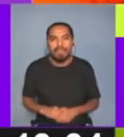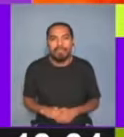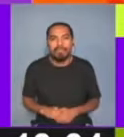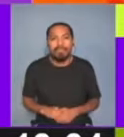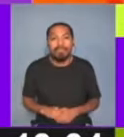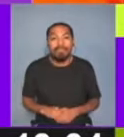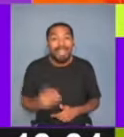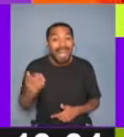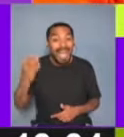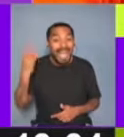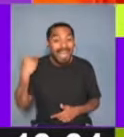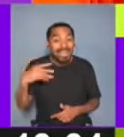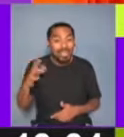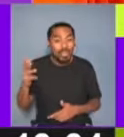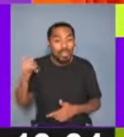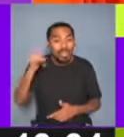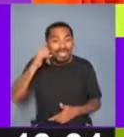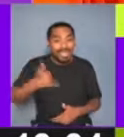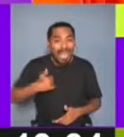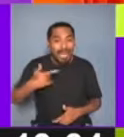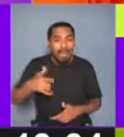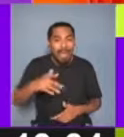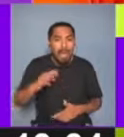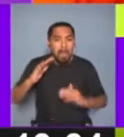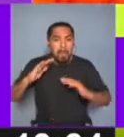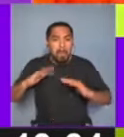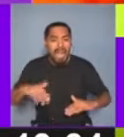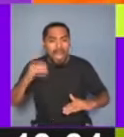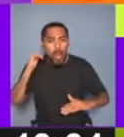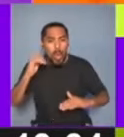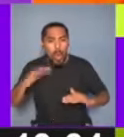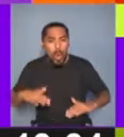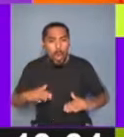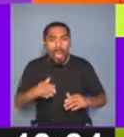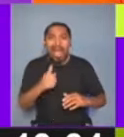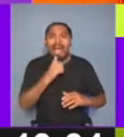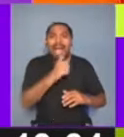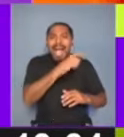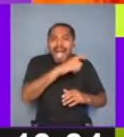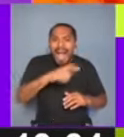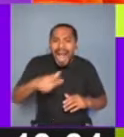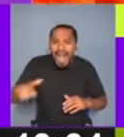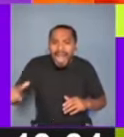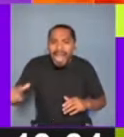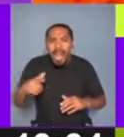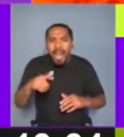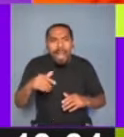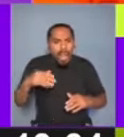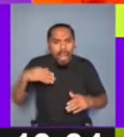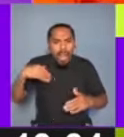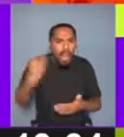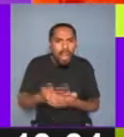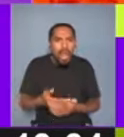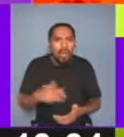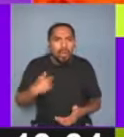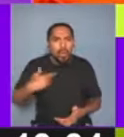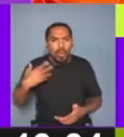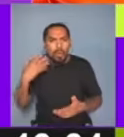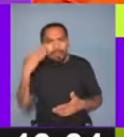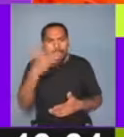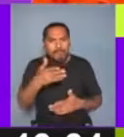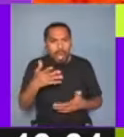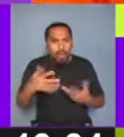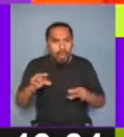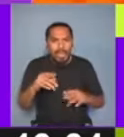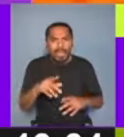había un menor que se había caído un canal Entonces en realidad era que estaba atravesando por abajo de un puente y donde se forma esta esta laguna y